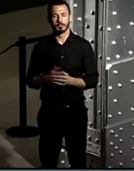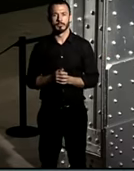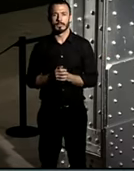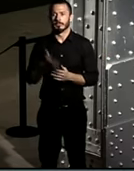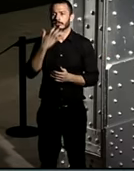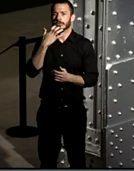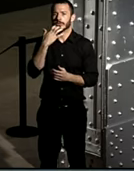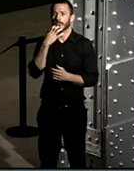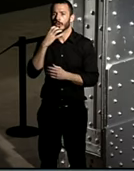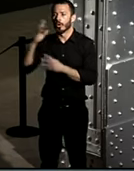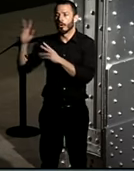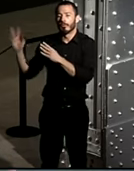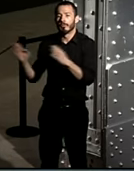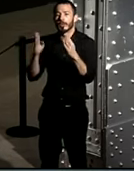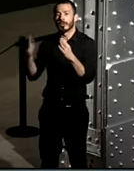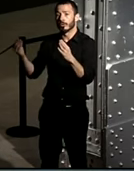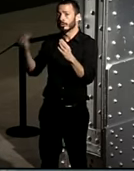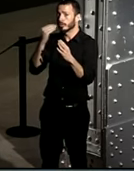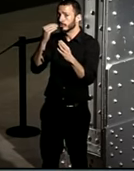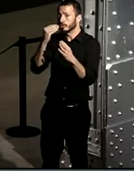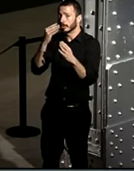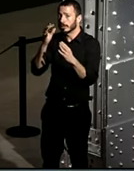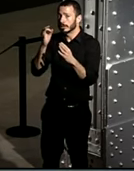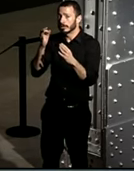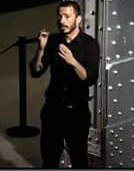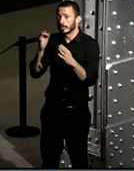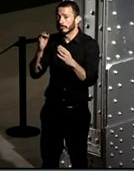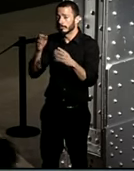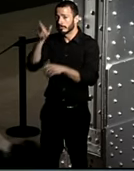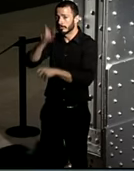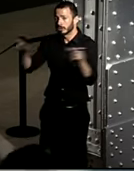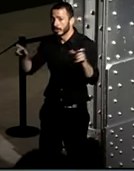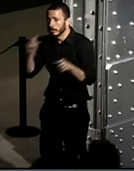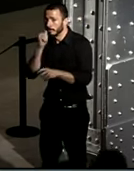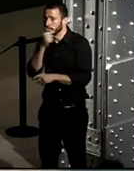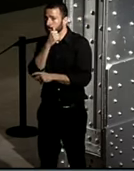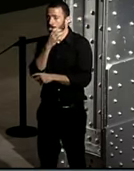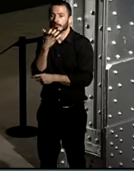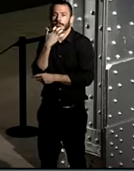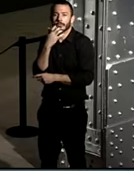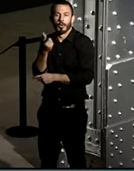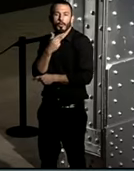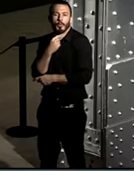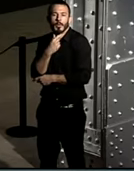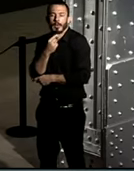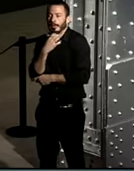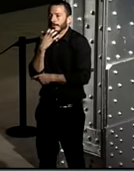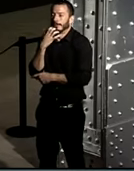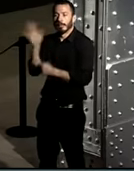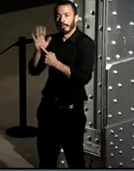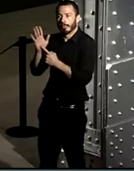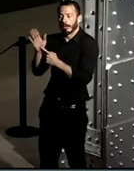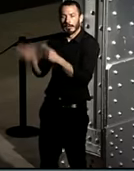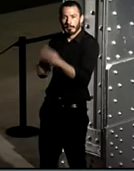lo mismo consumir una ficción en medio de una masa anónima Por ejemplo, la comedia no es lo mismo verla en un